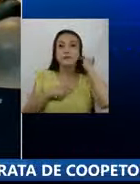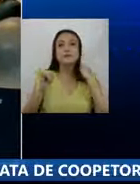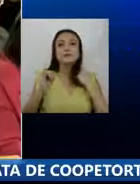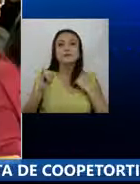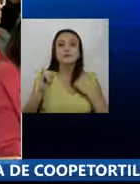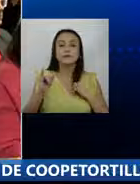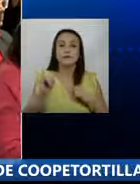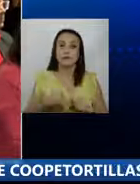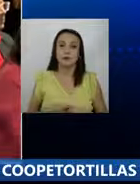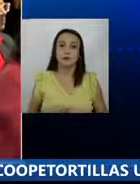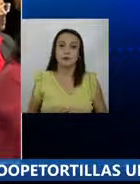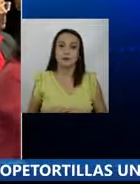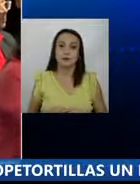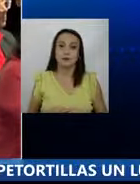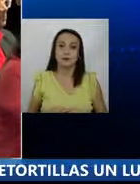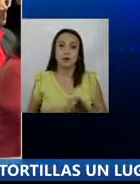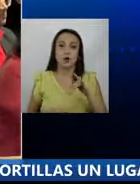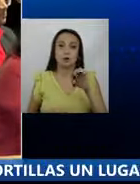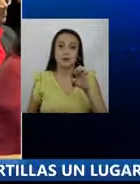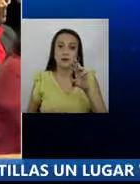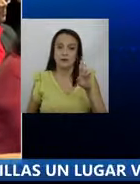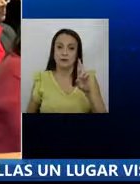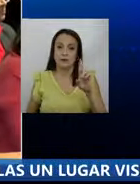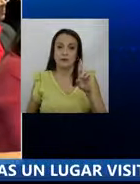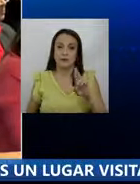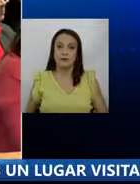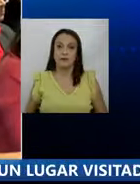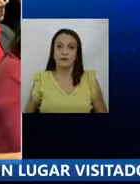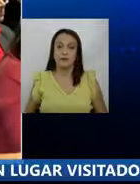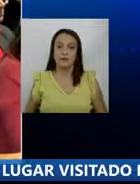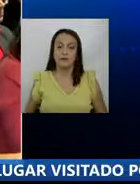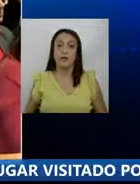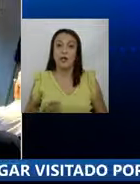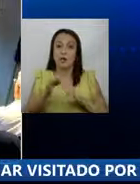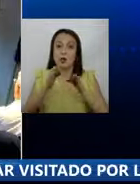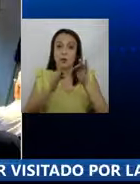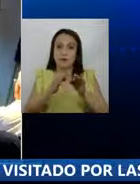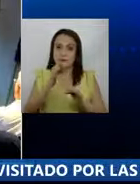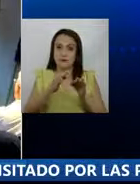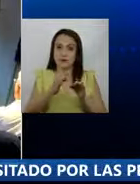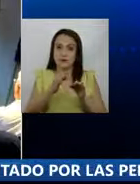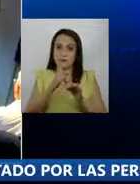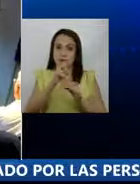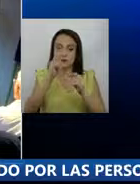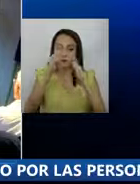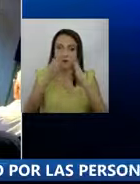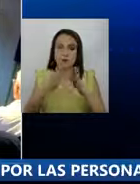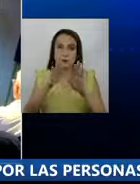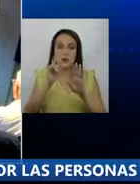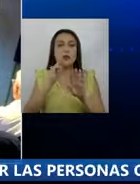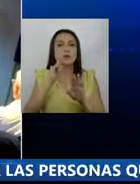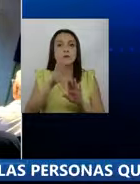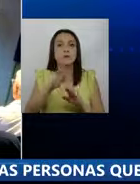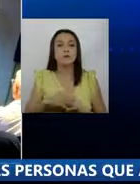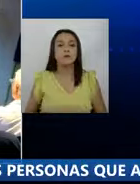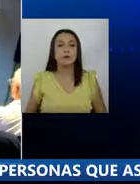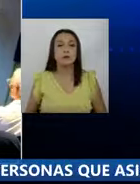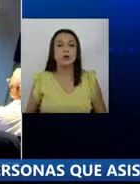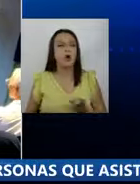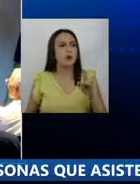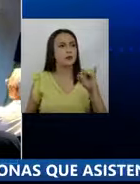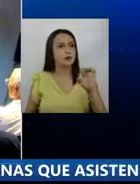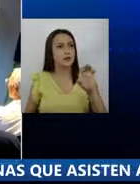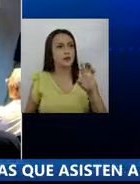don José Ramírez, quien él es jurista costarricense, usted es jurista argentino. Don José y don